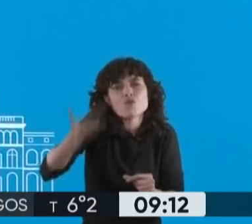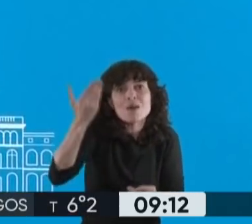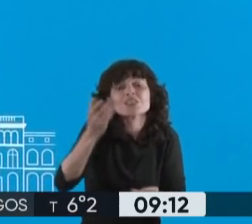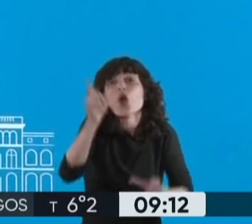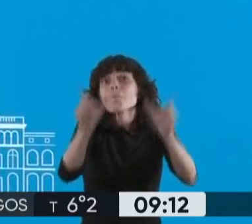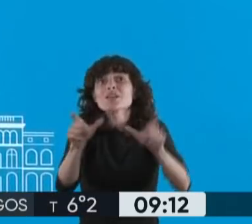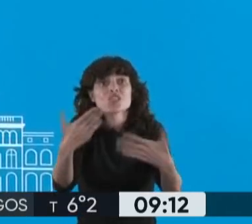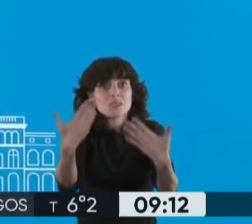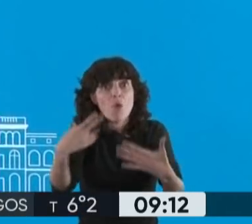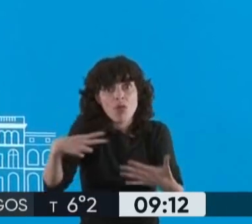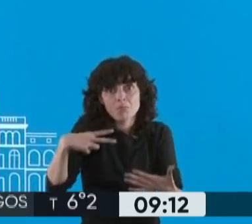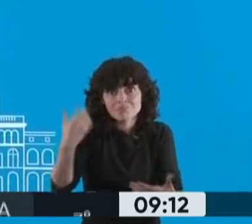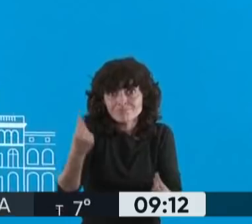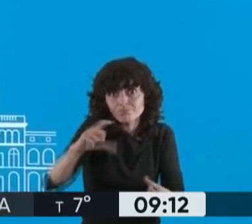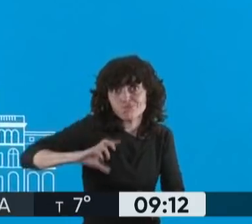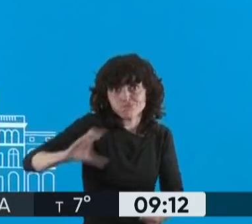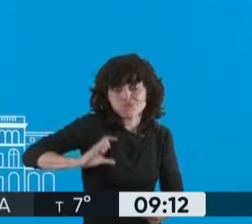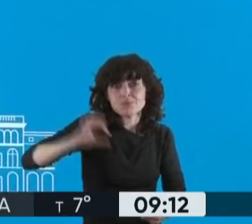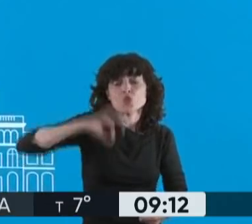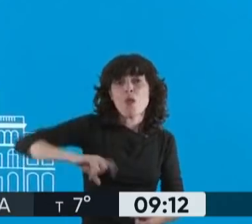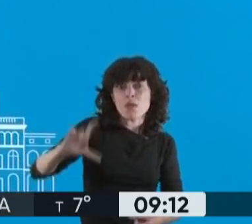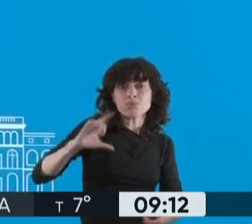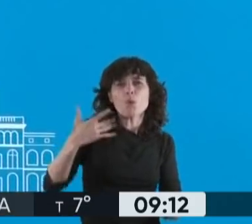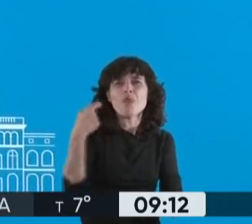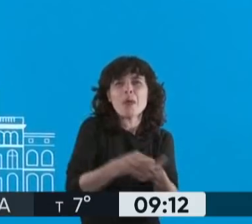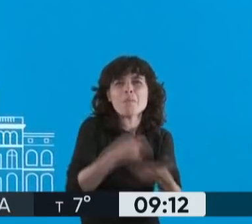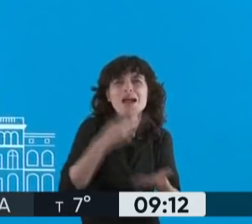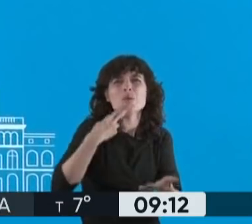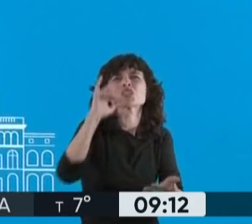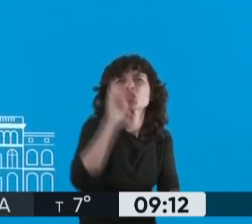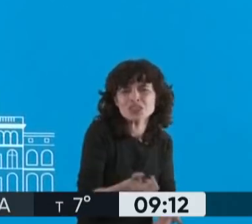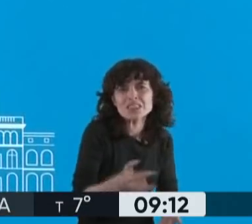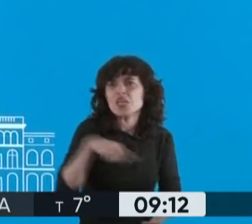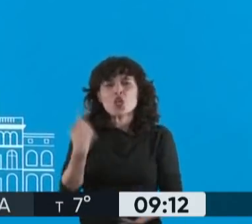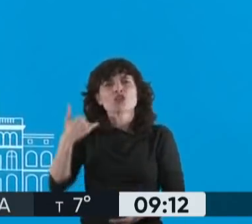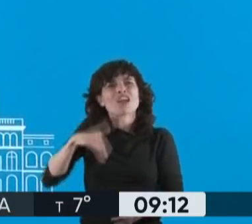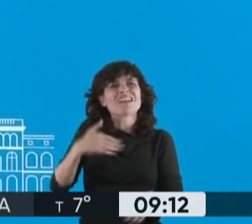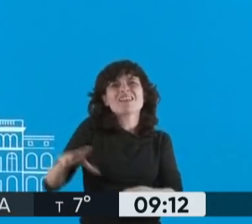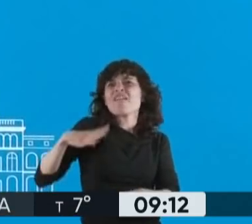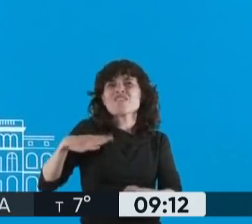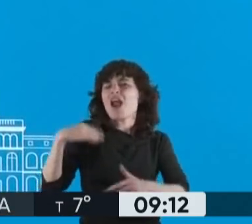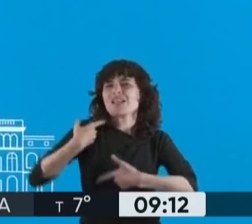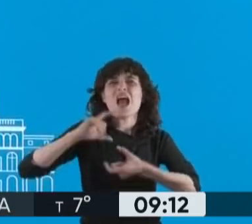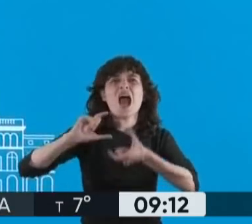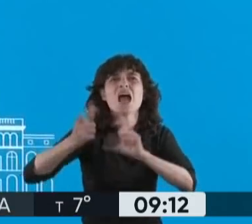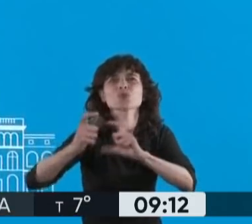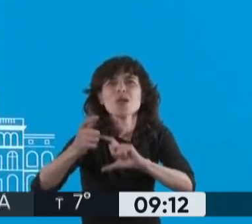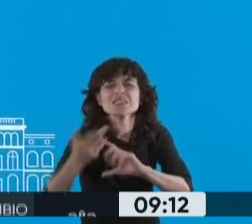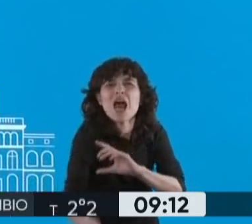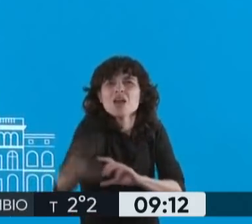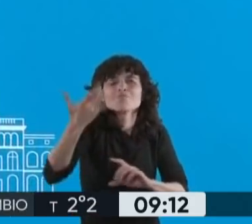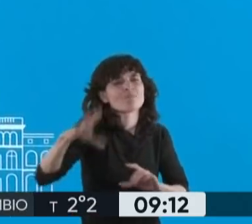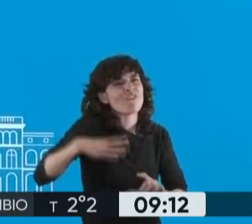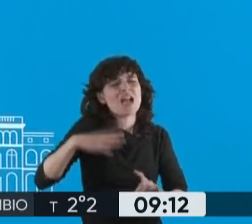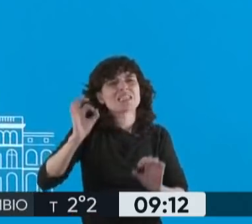más a aquellos que más tienen y que en la Argentina está bastante retrasado, al punto que es el mismo Fondo Monetario Internacional el que dice que eso